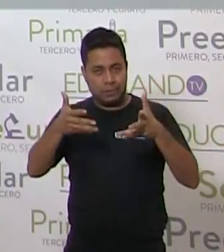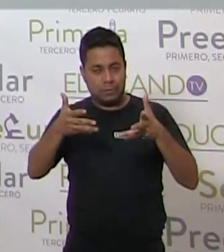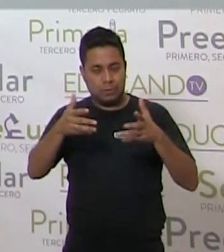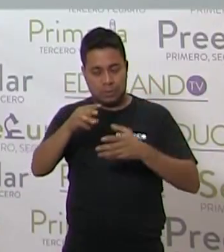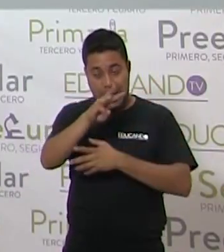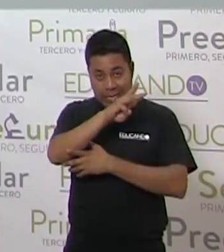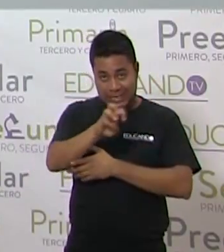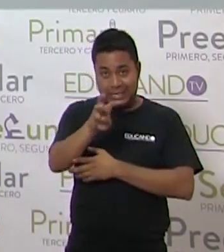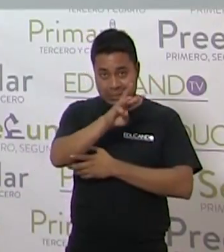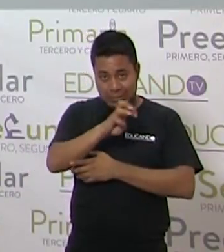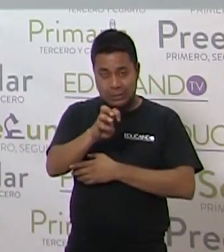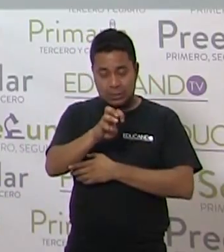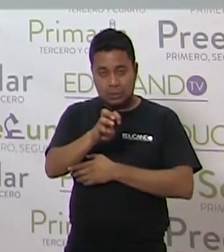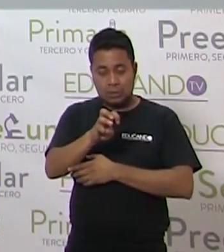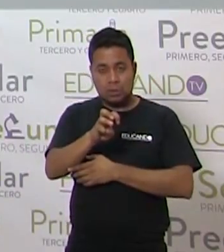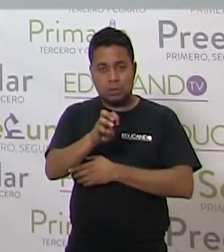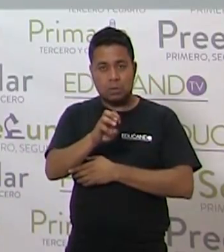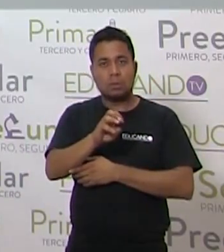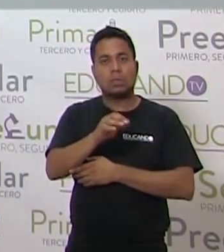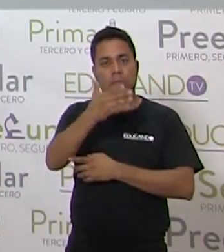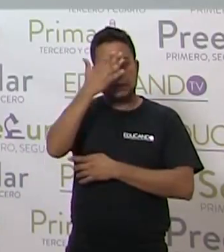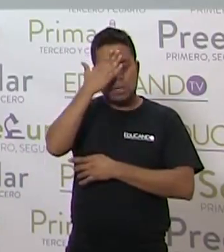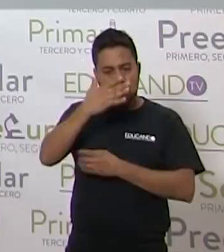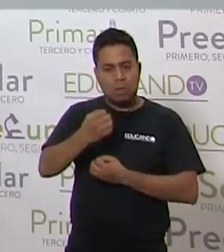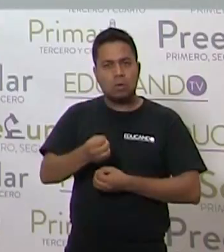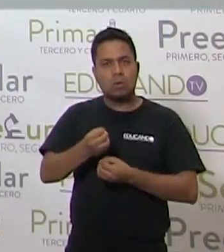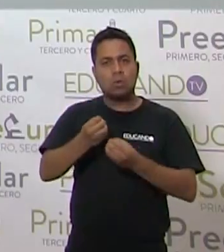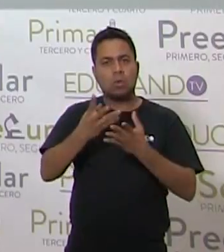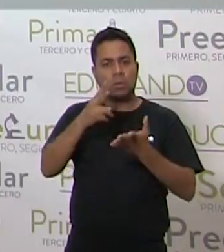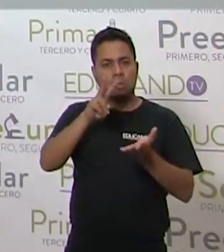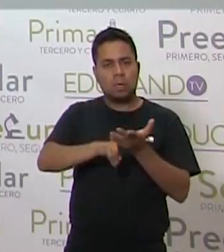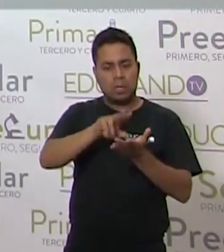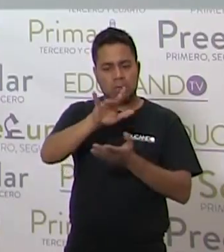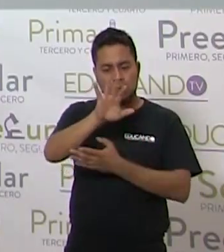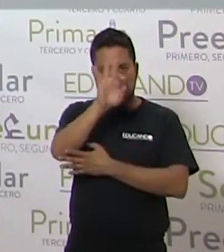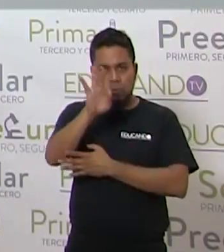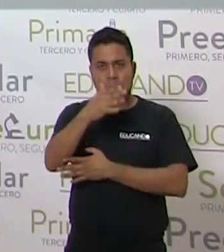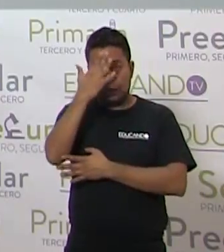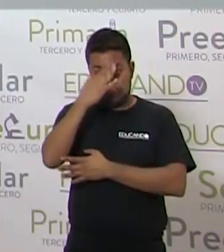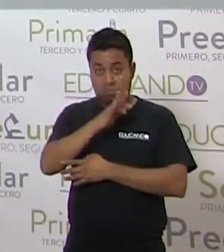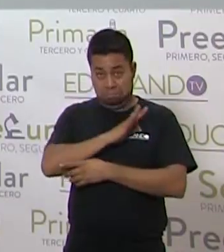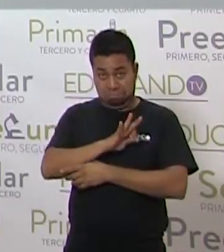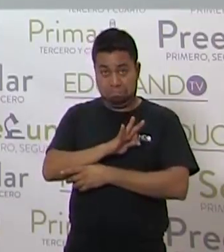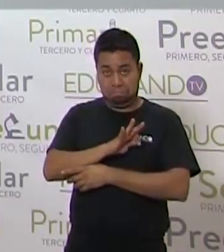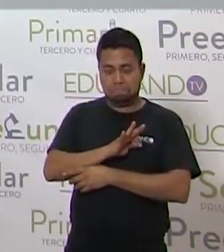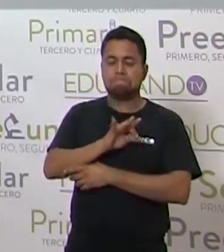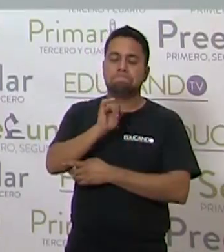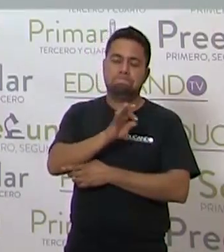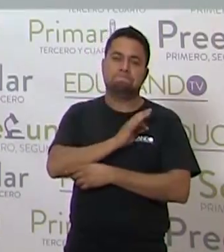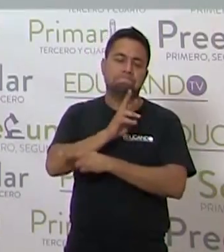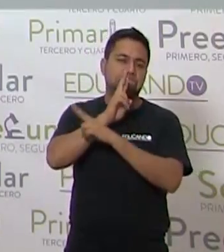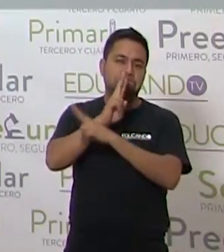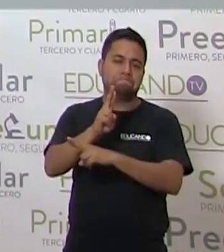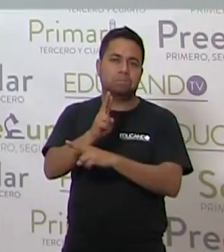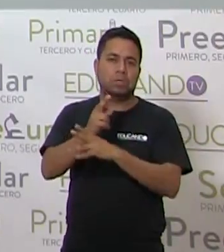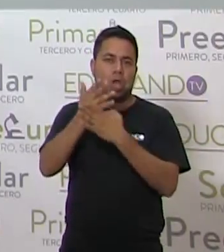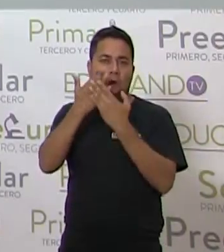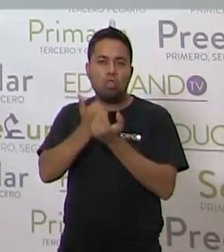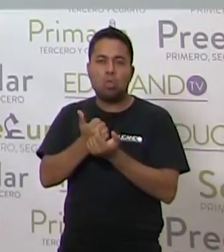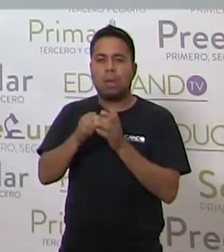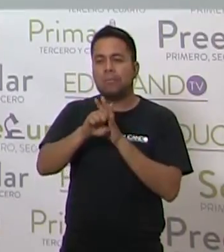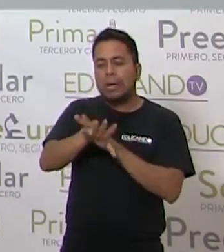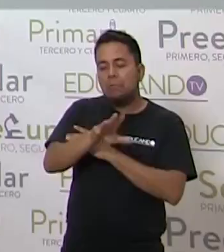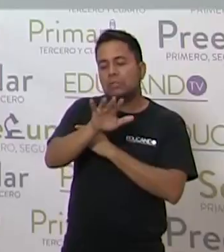300 podríamos saber cuántas son el 50% de esas paletas Por supuesto que sí en este caso no tenemos ese